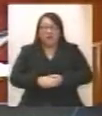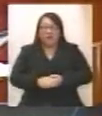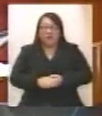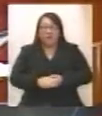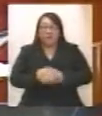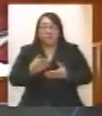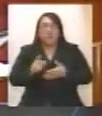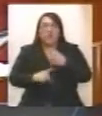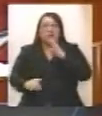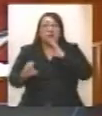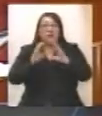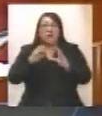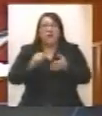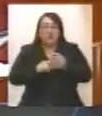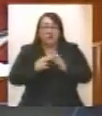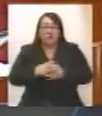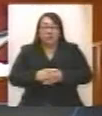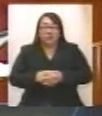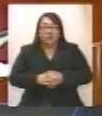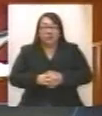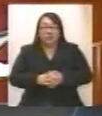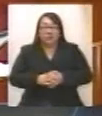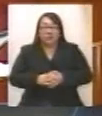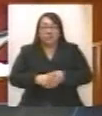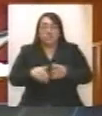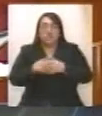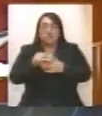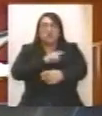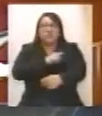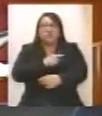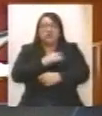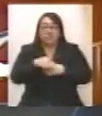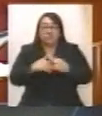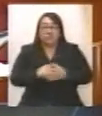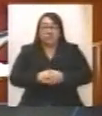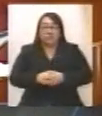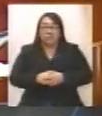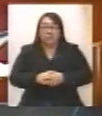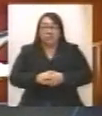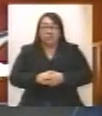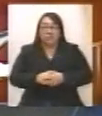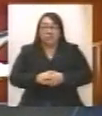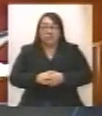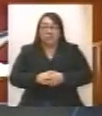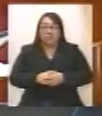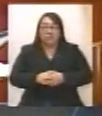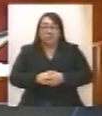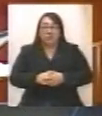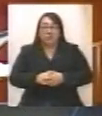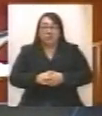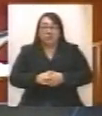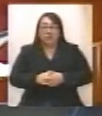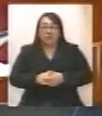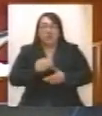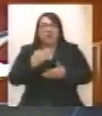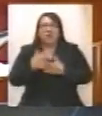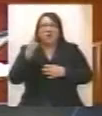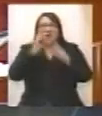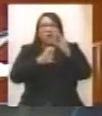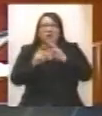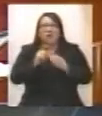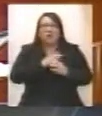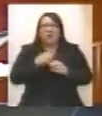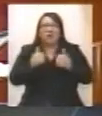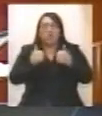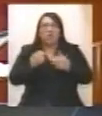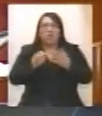que conversa con los esfuerzos de destrabe de inversiones y la búsqueda de un Estado